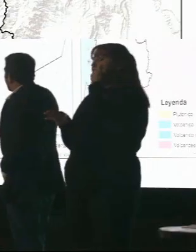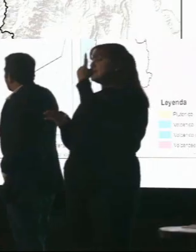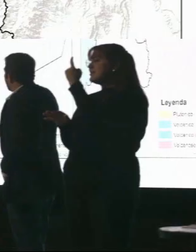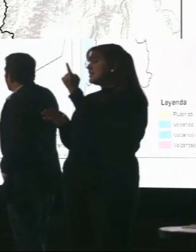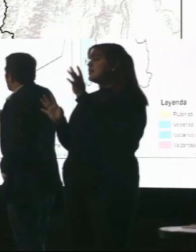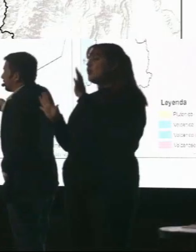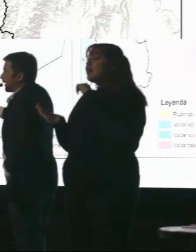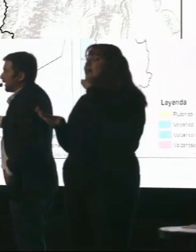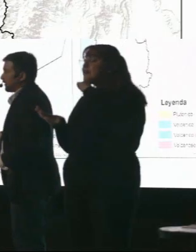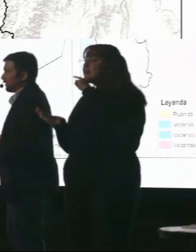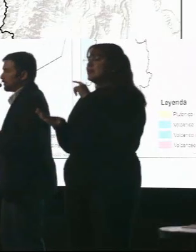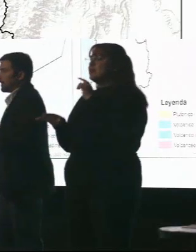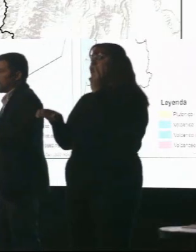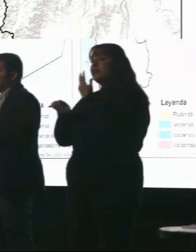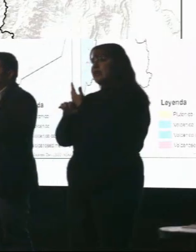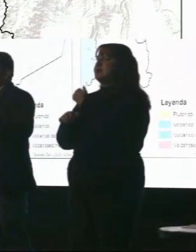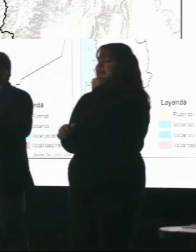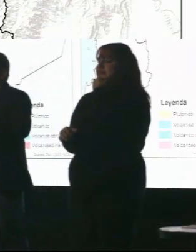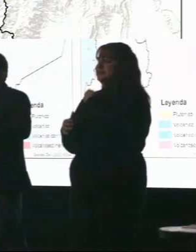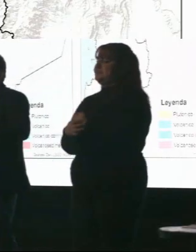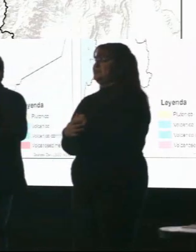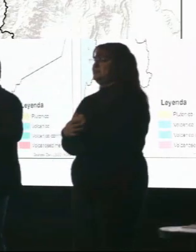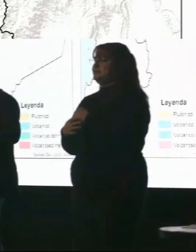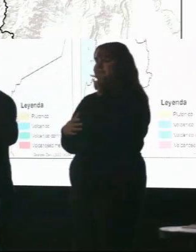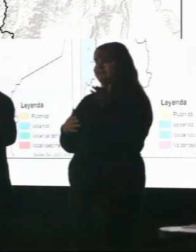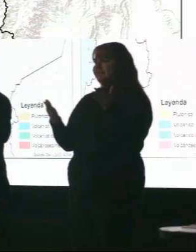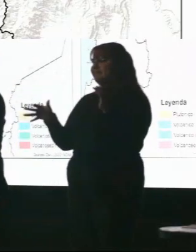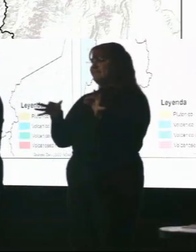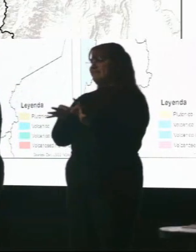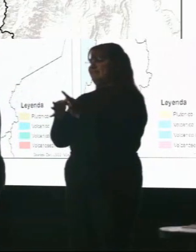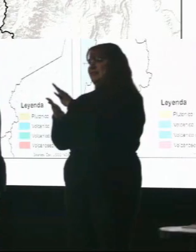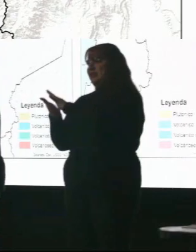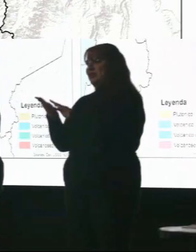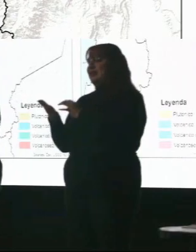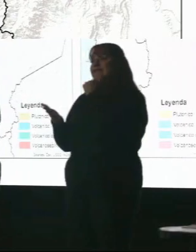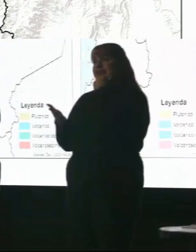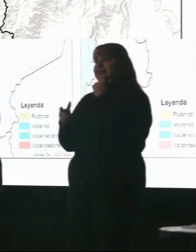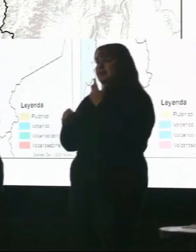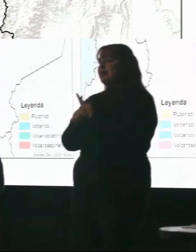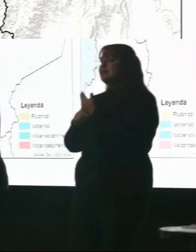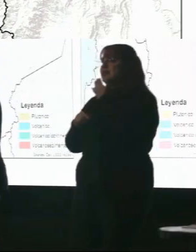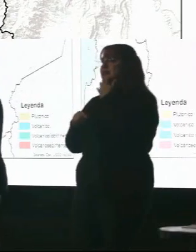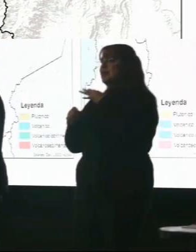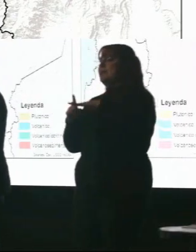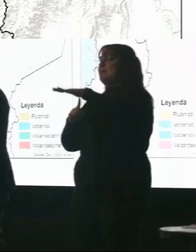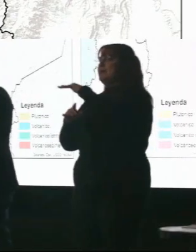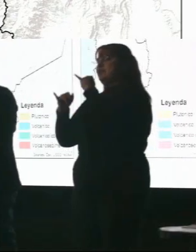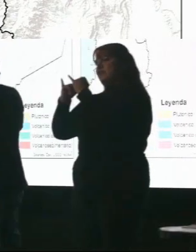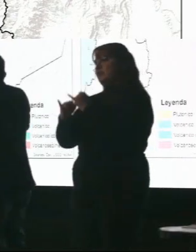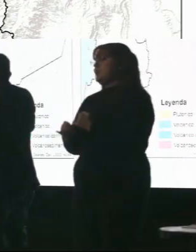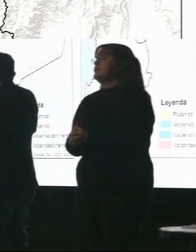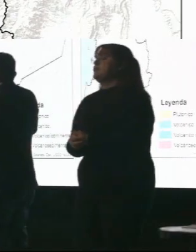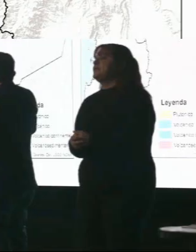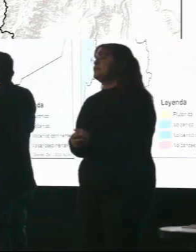con fallas. O sea, hay una relación entre la geología, la falla y también el ambiente de formación. Lo mismo